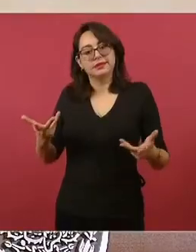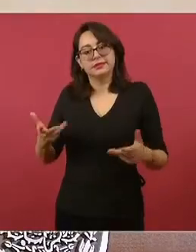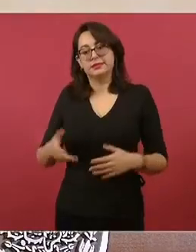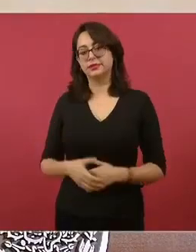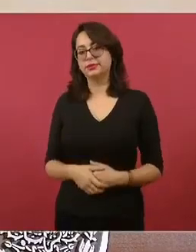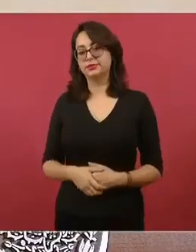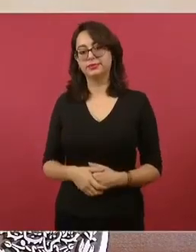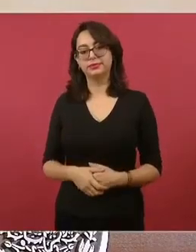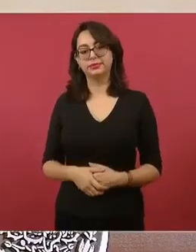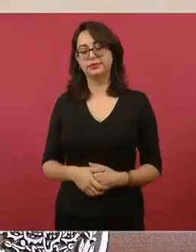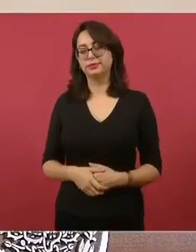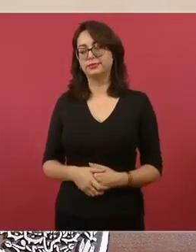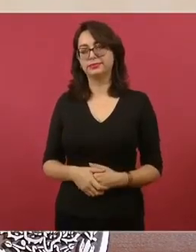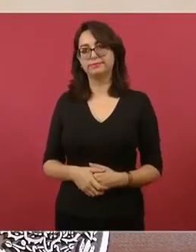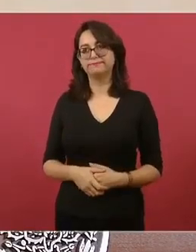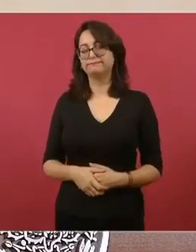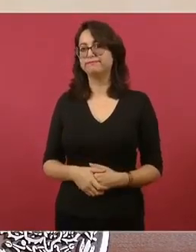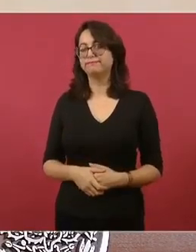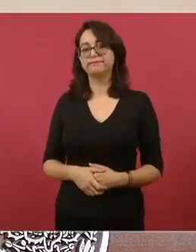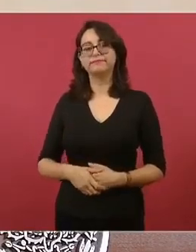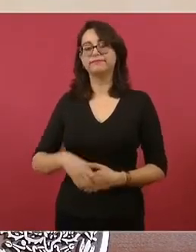construcción